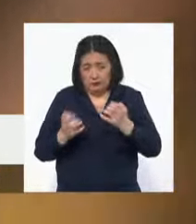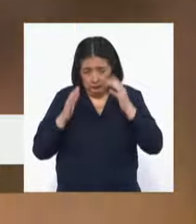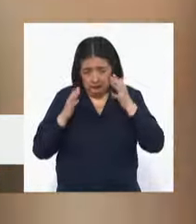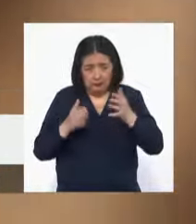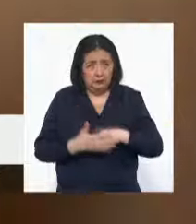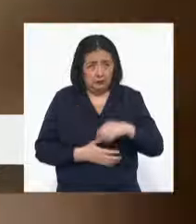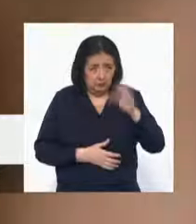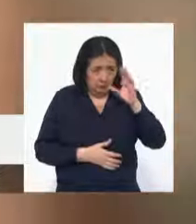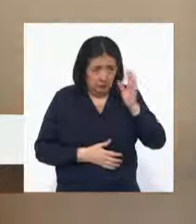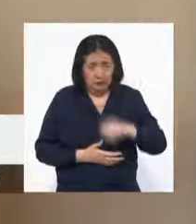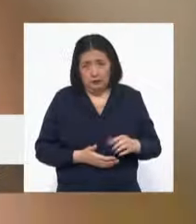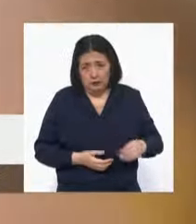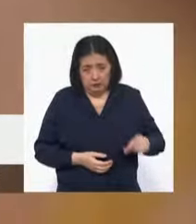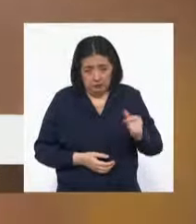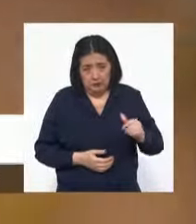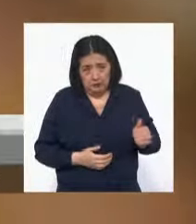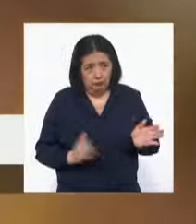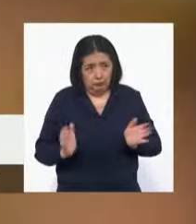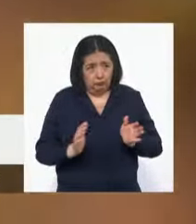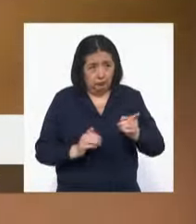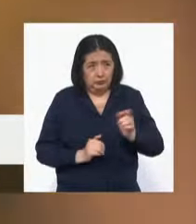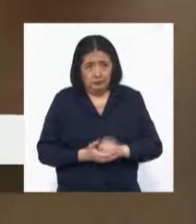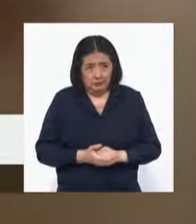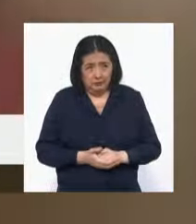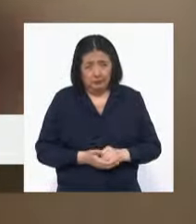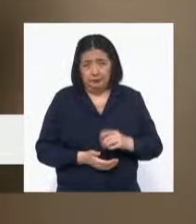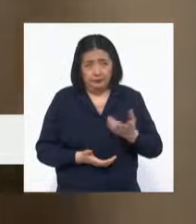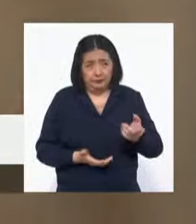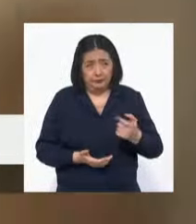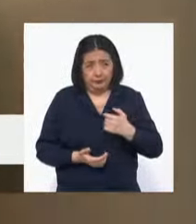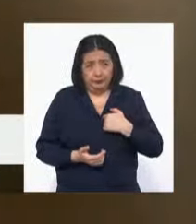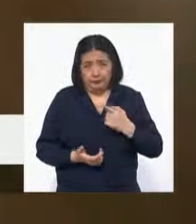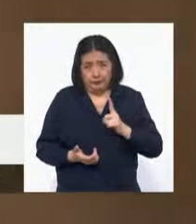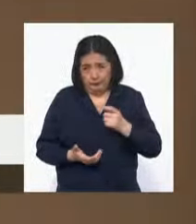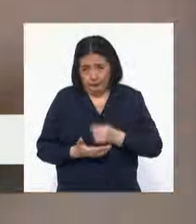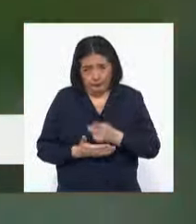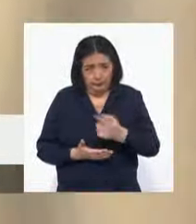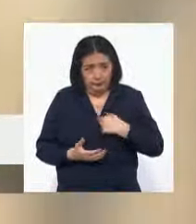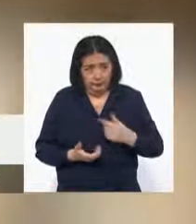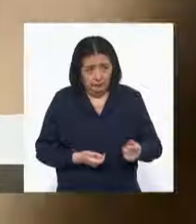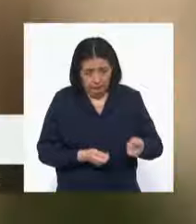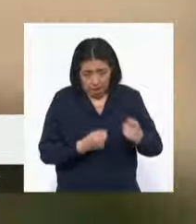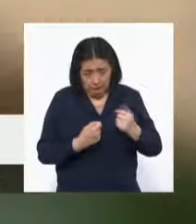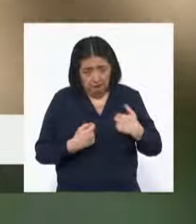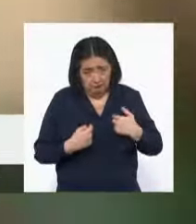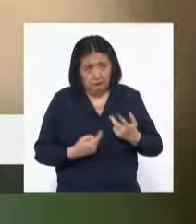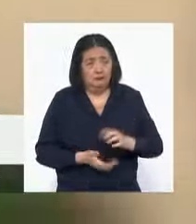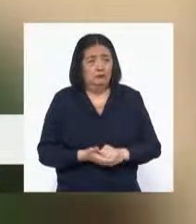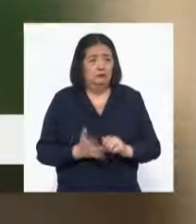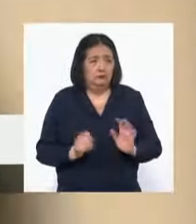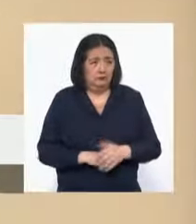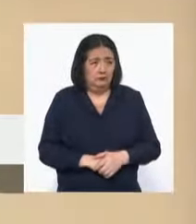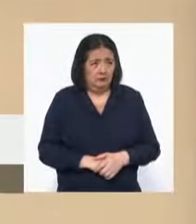la búsqueda de Marianito, ¿no? Marianito es un perrito que yo no he comprado, que me han regalado y